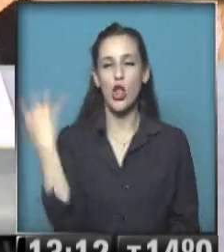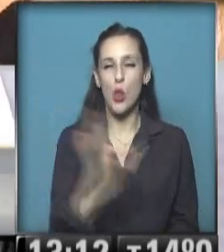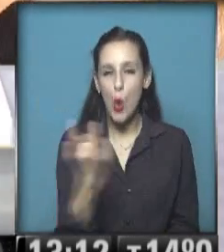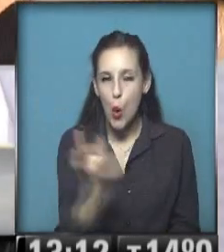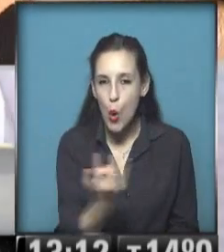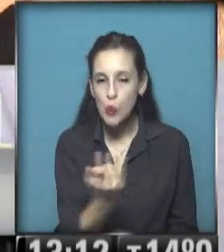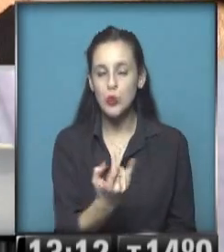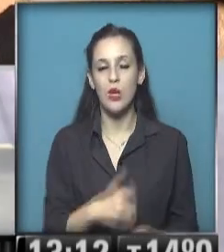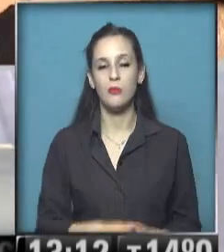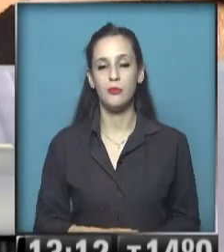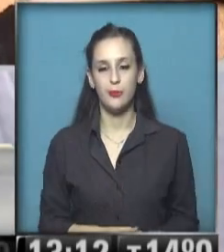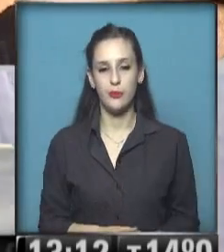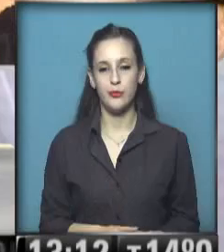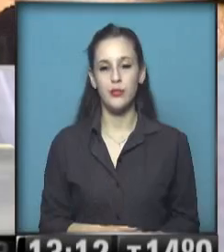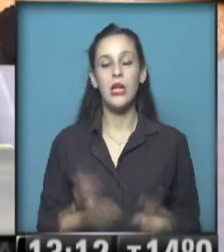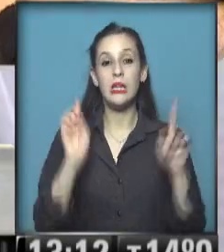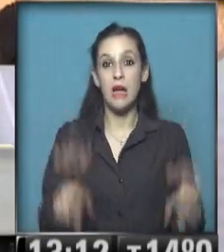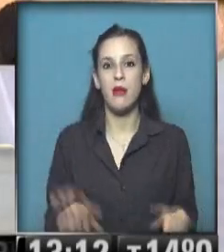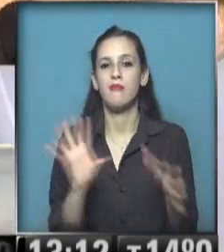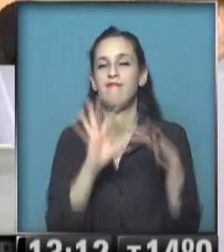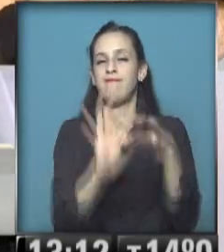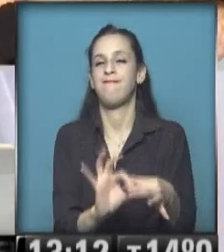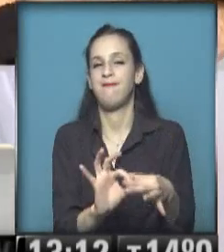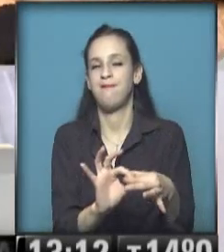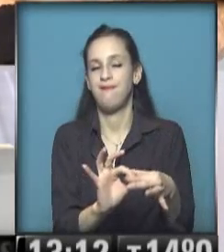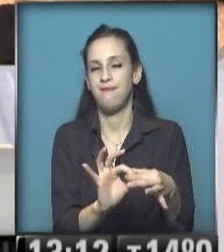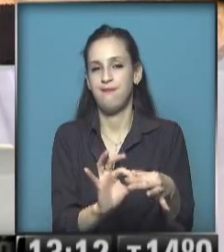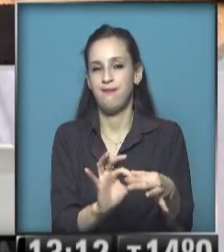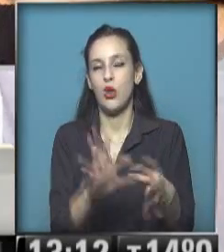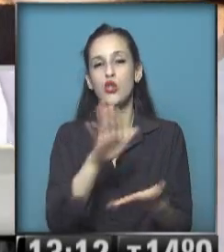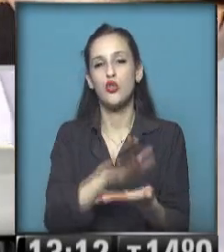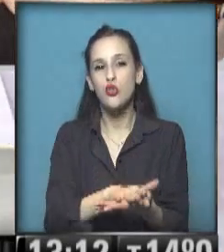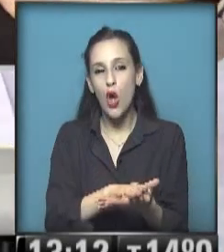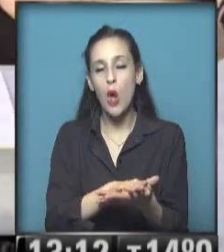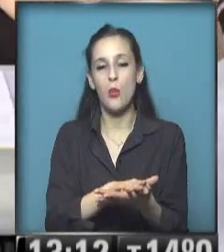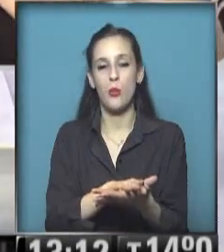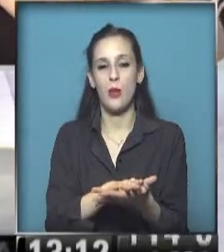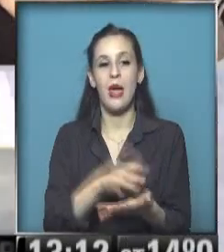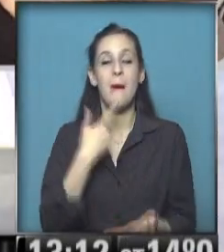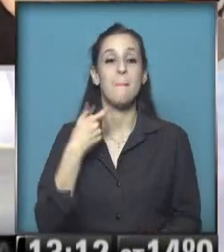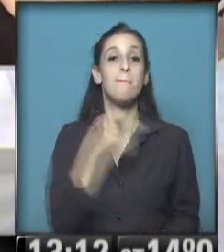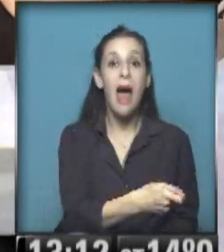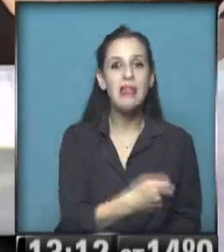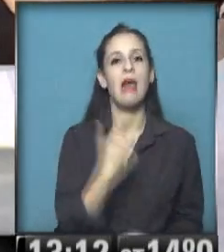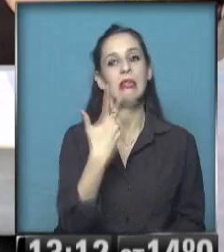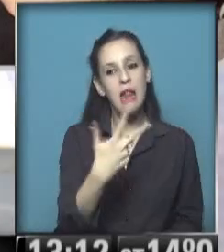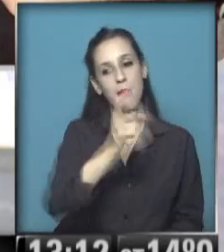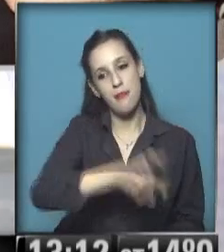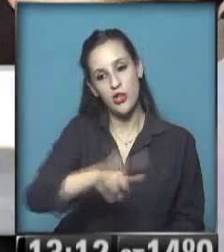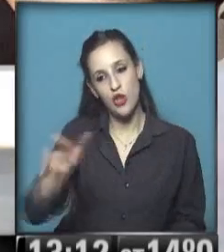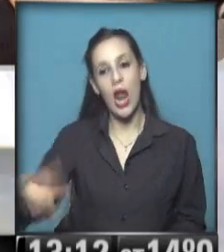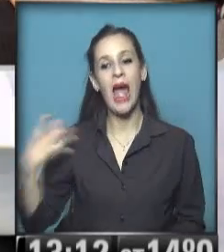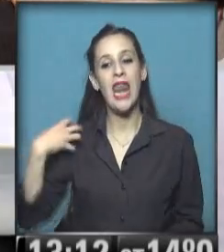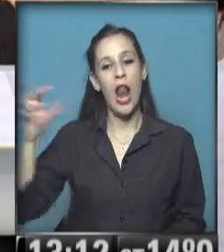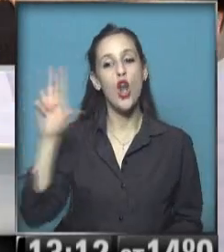y estaba, claro, tangencialmente vinculado también al tema del homicidio, del triple homicidio de General Rodríguez. Ahora,